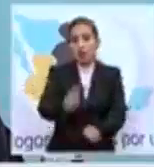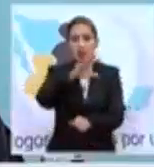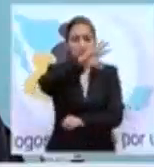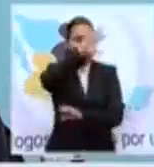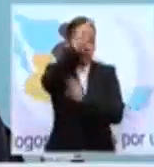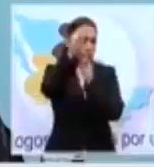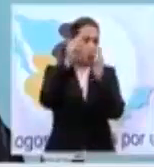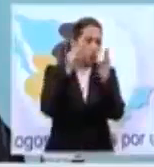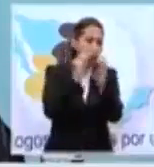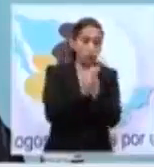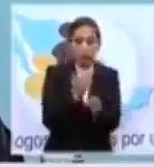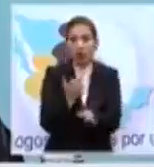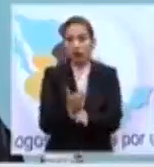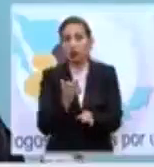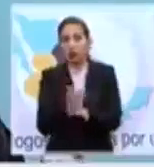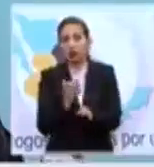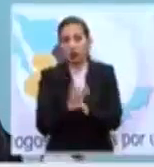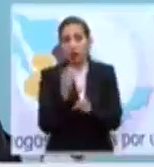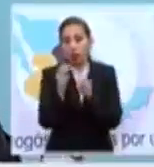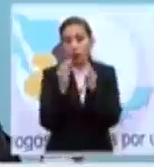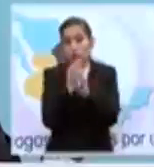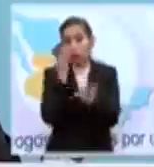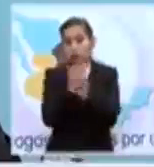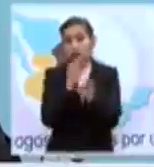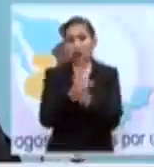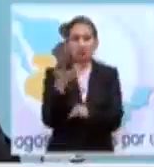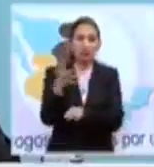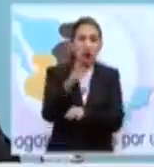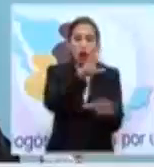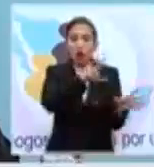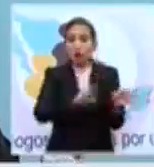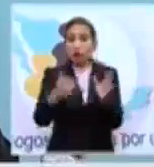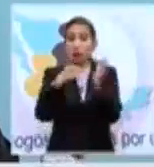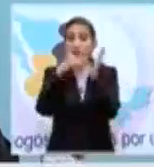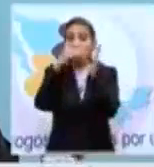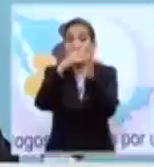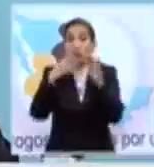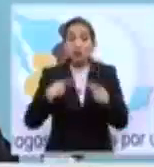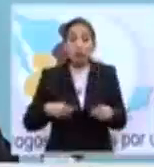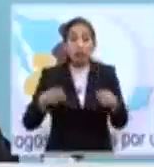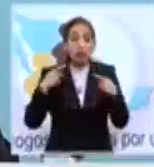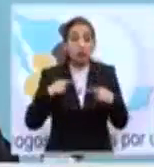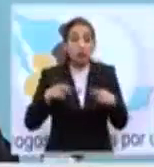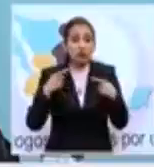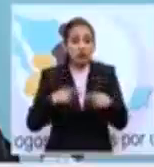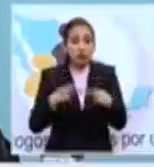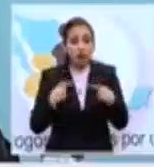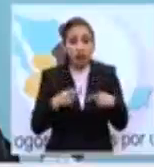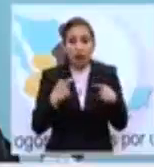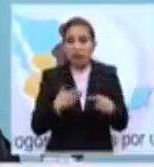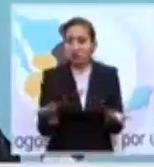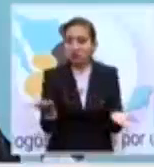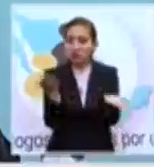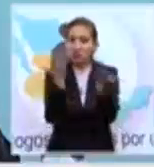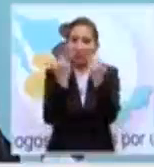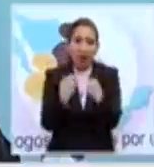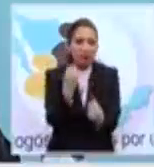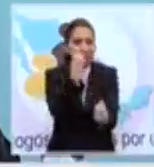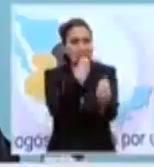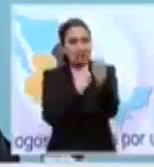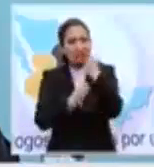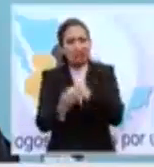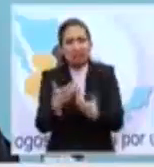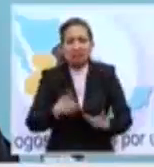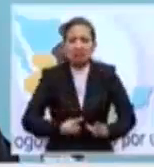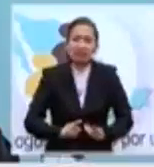en la población. Ahorita en el mundo actualmente hay cerca de 800 millones de personas que están en situación de